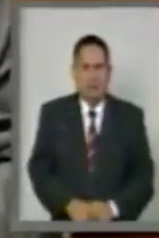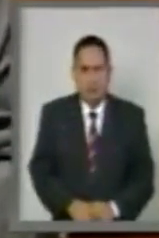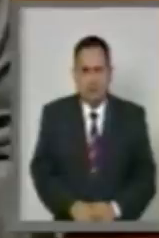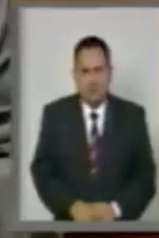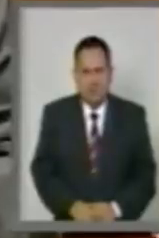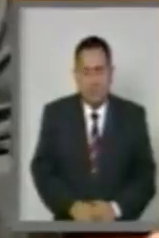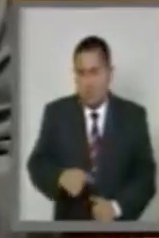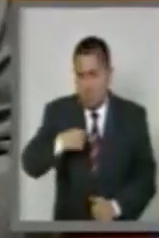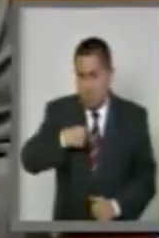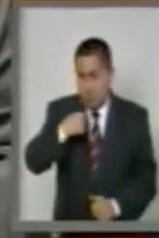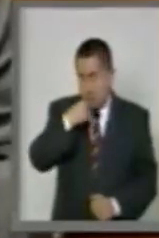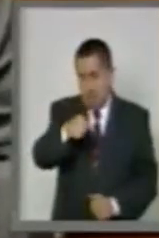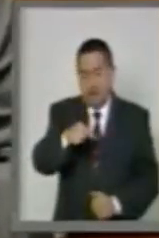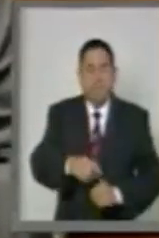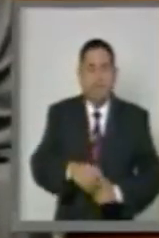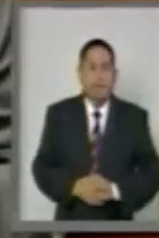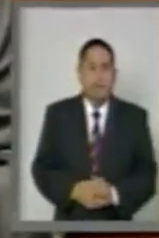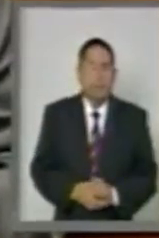Yo le comentaría